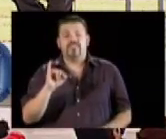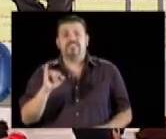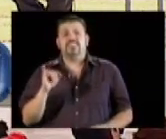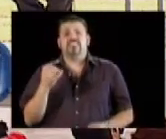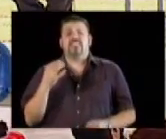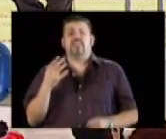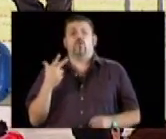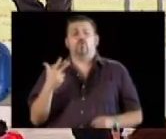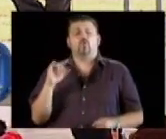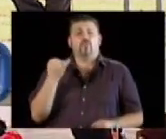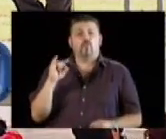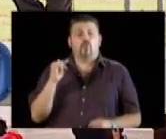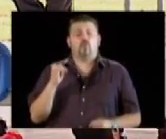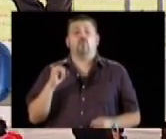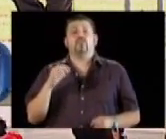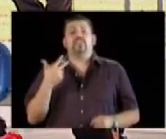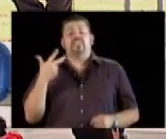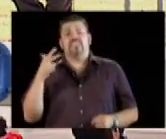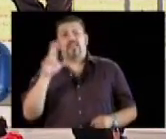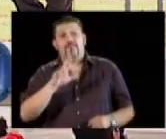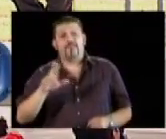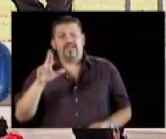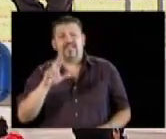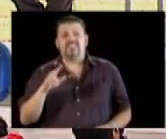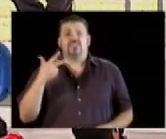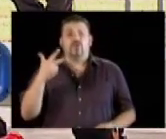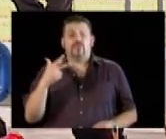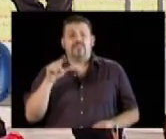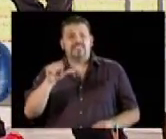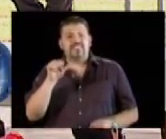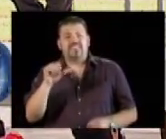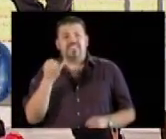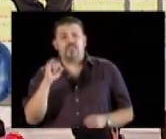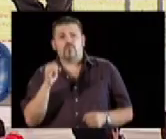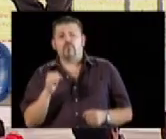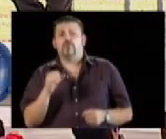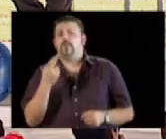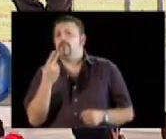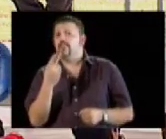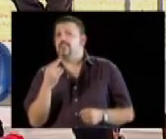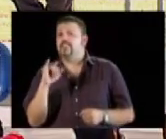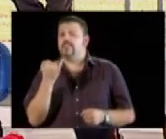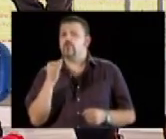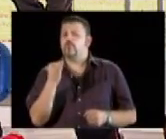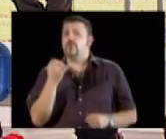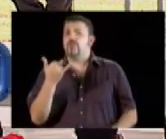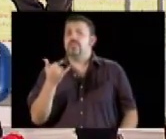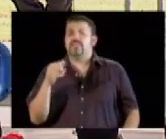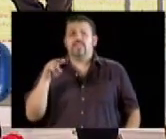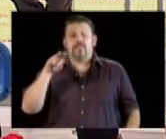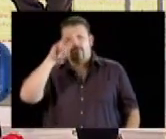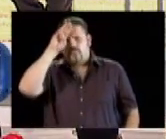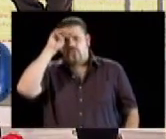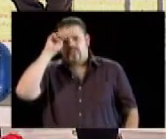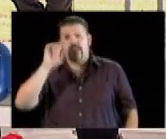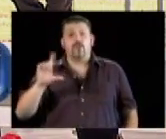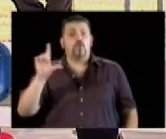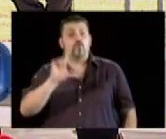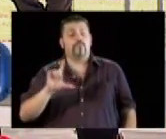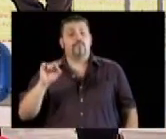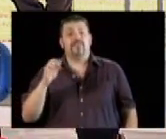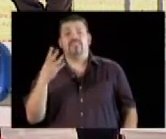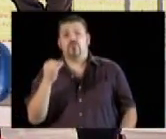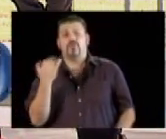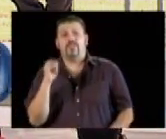en Chetumal, el martes 16 de junio, Guadalajara, jueves 25 de junio, y en Monterrey, el lunes 29 de junio,